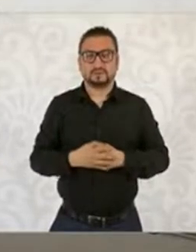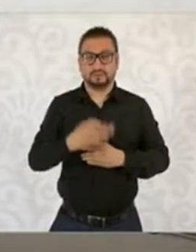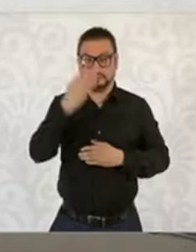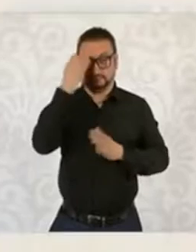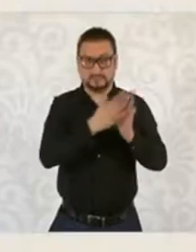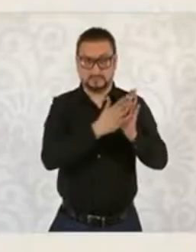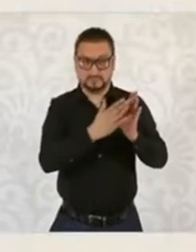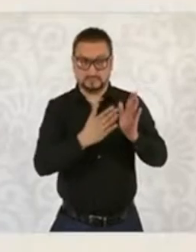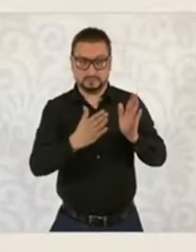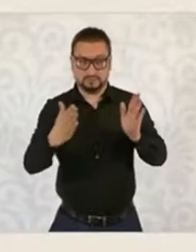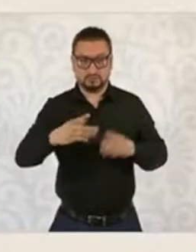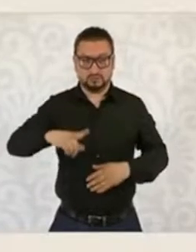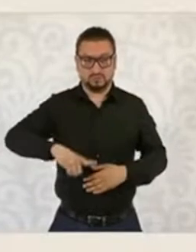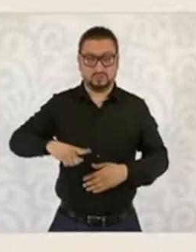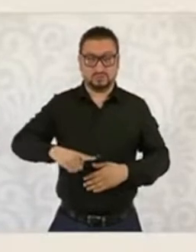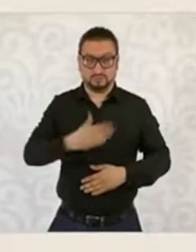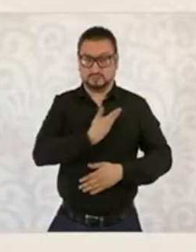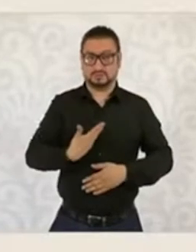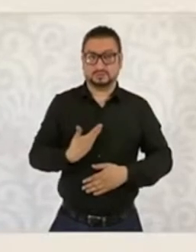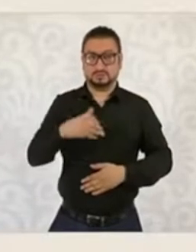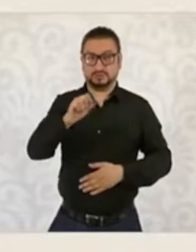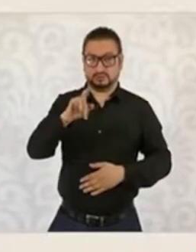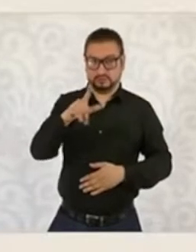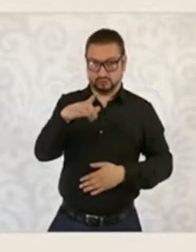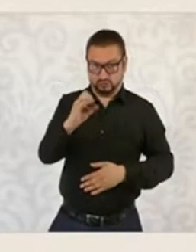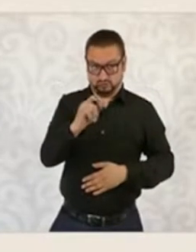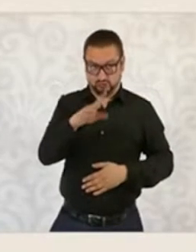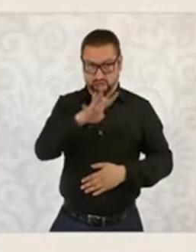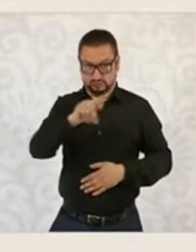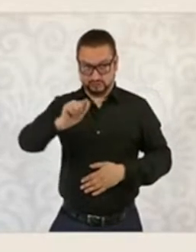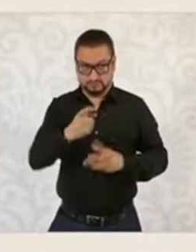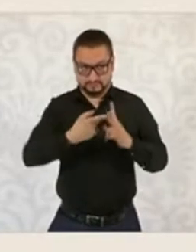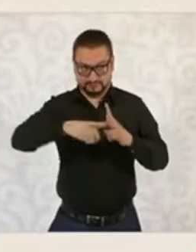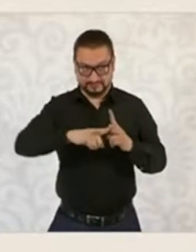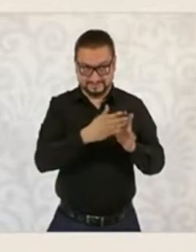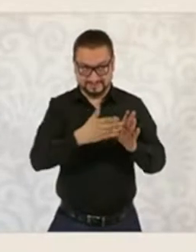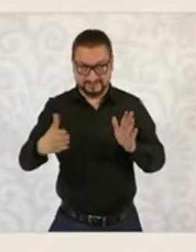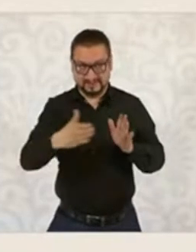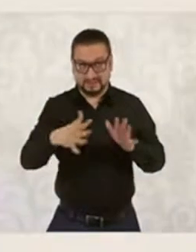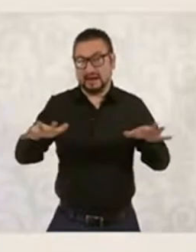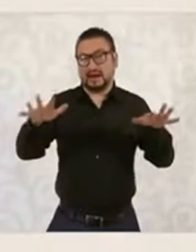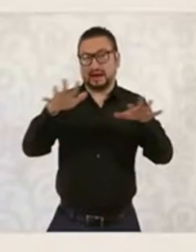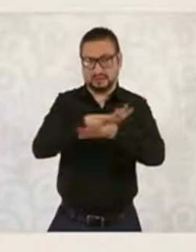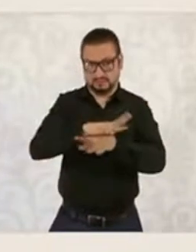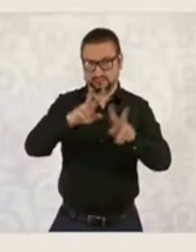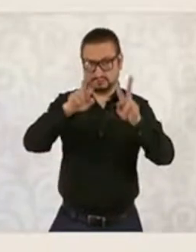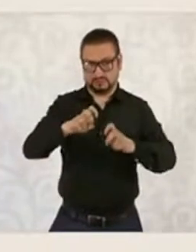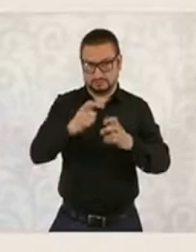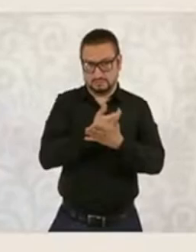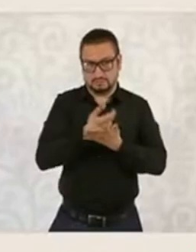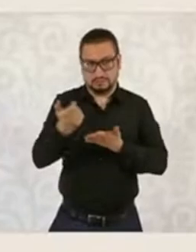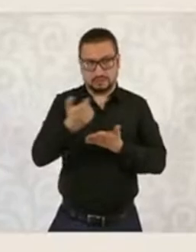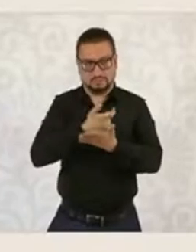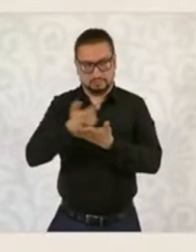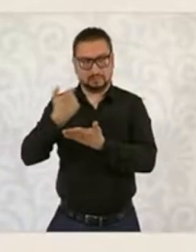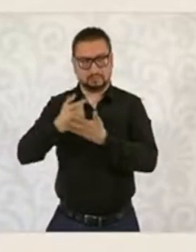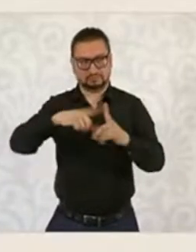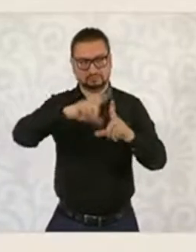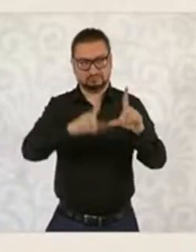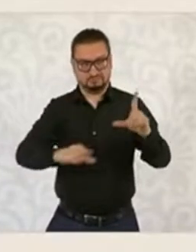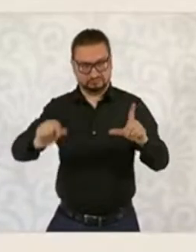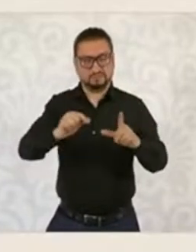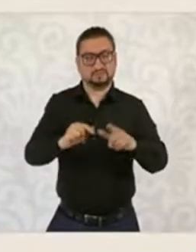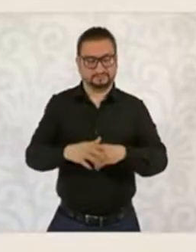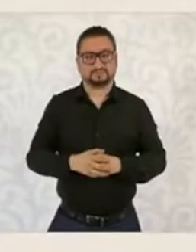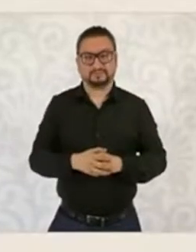la transformación, el gobierno del presidente Andrés Manuel López Obrador, como saben, se dio un cambio en la política salarial del país, en el